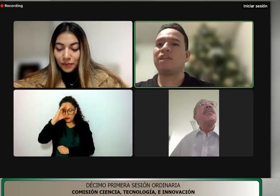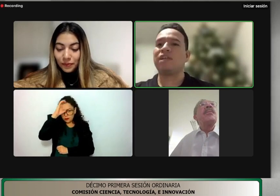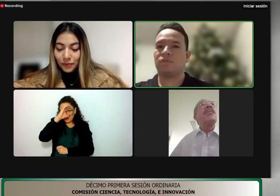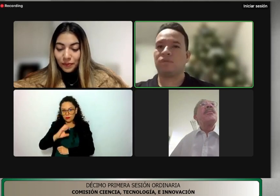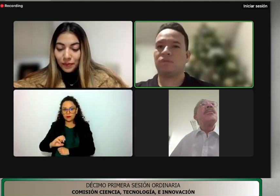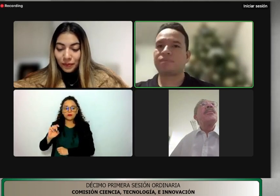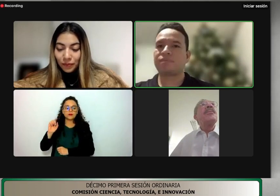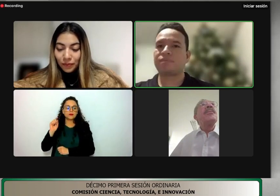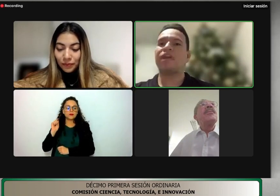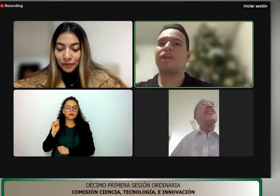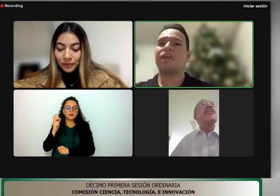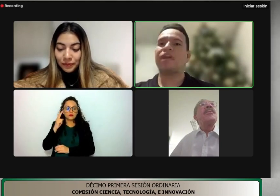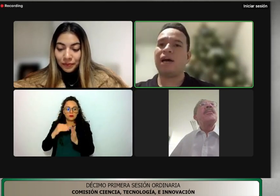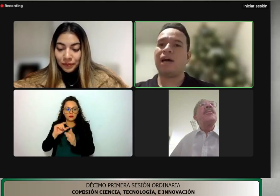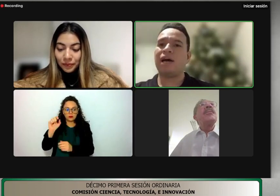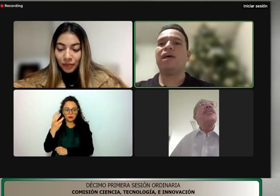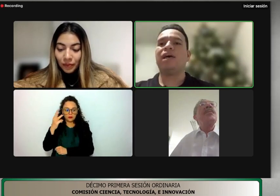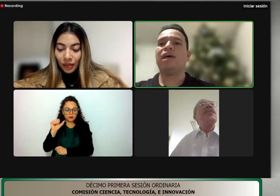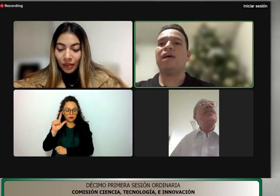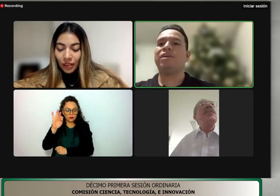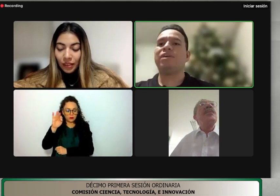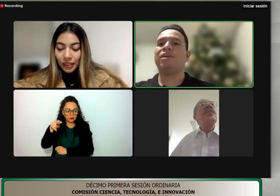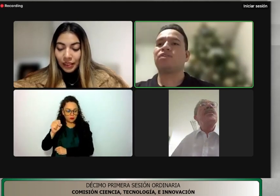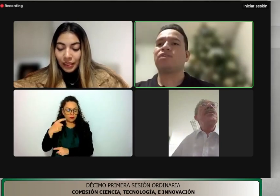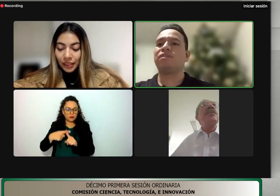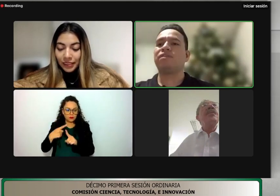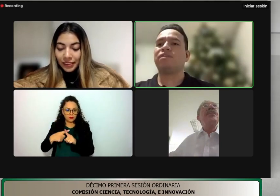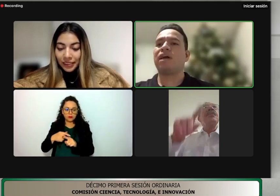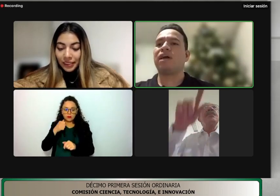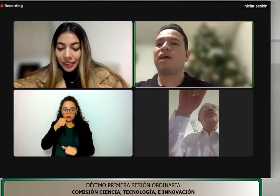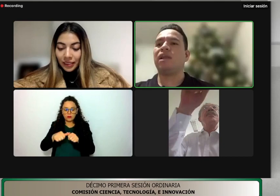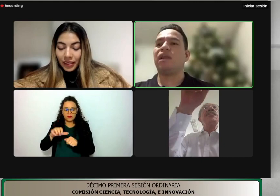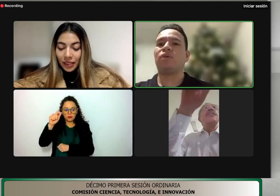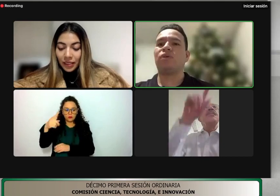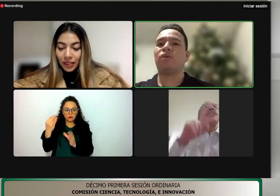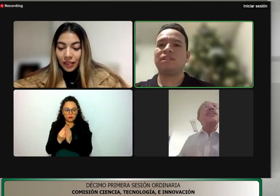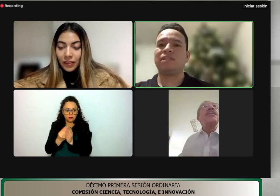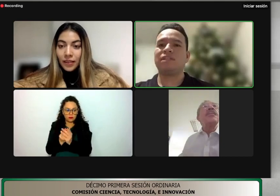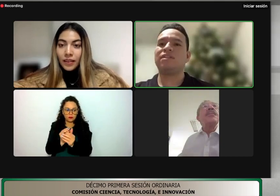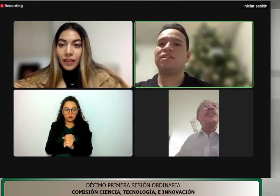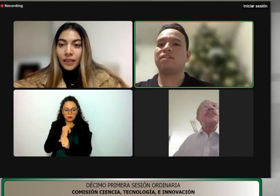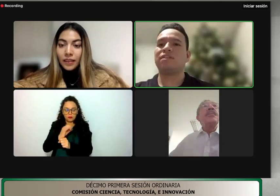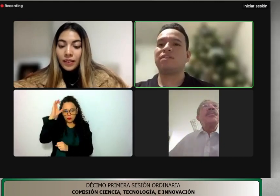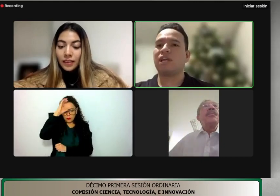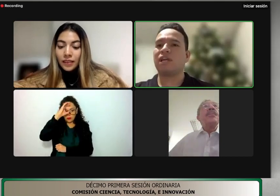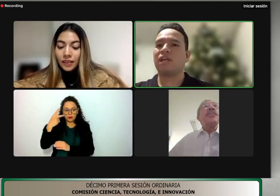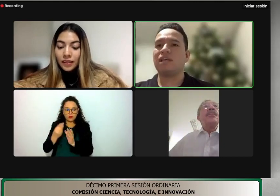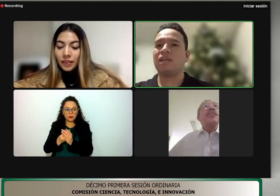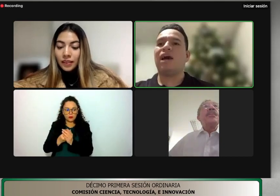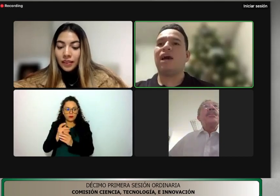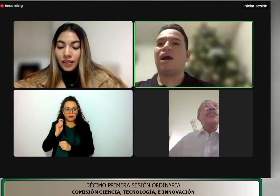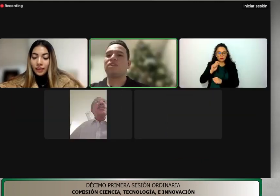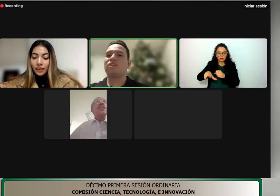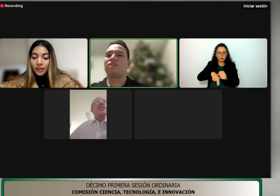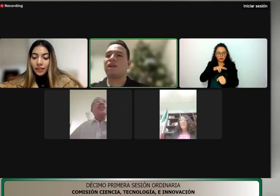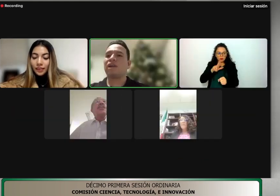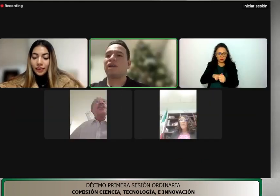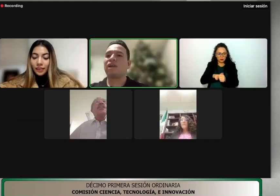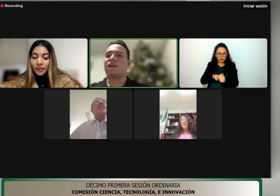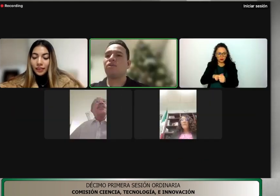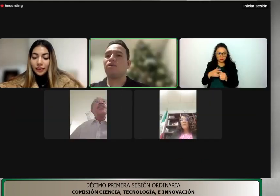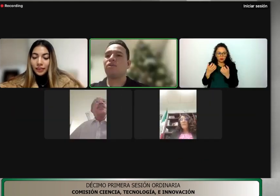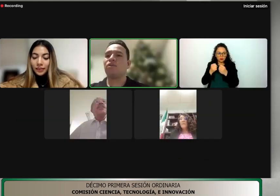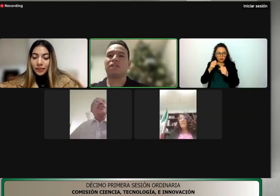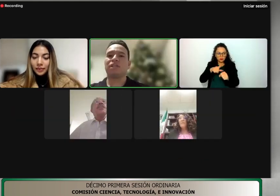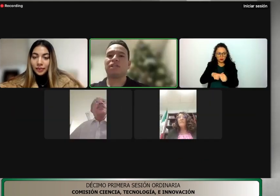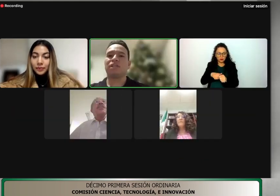Herrera, son, en la categoría A, investigación científica en el ámbito de las ciencias naturales exactas y sociales, a causa de haber realizado estudios y